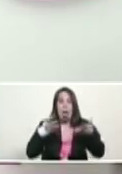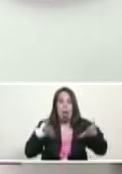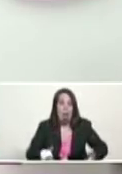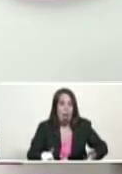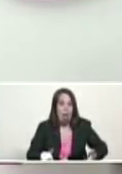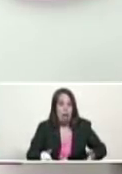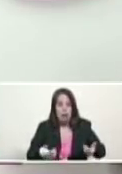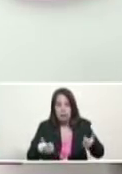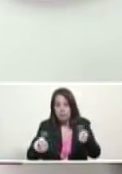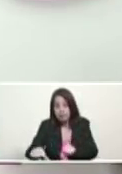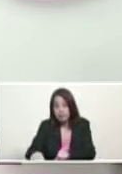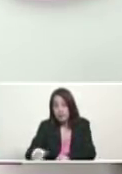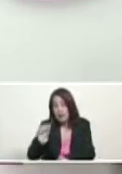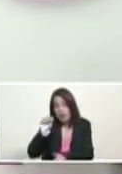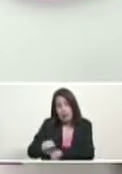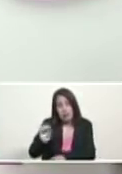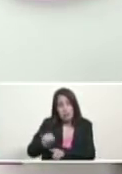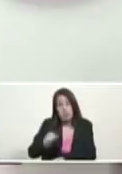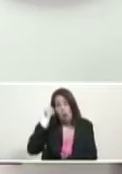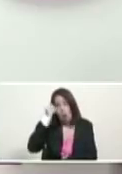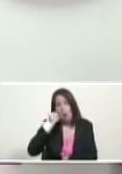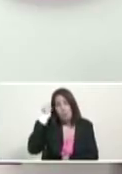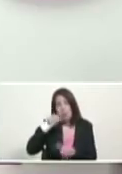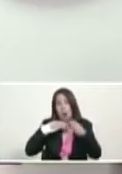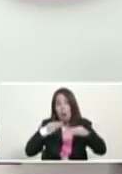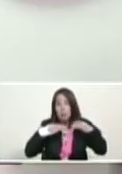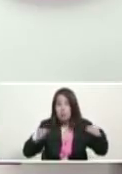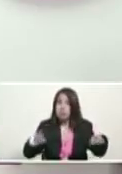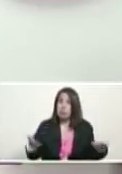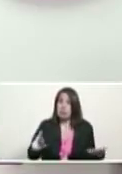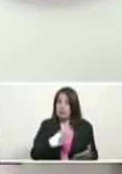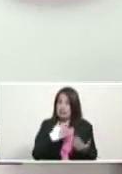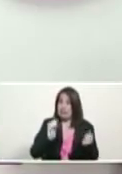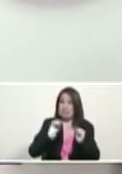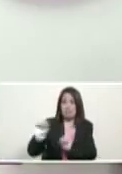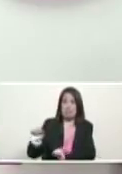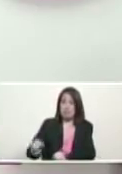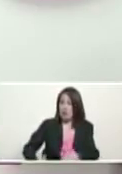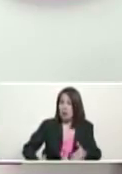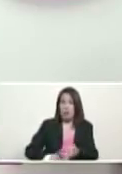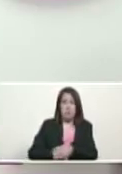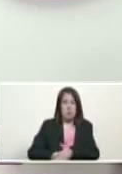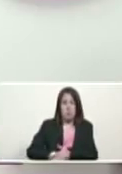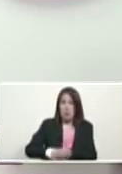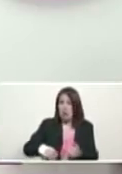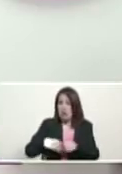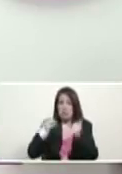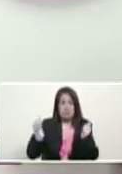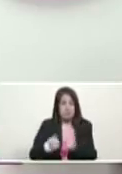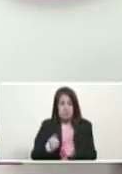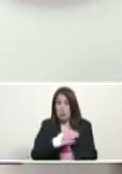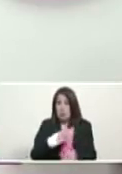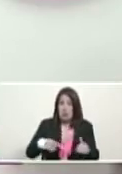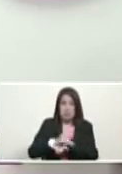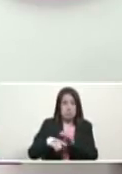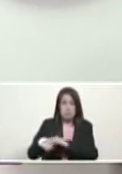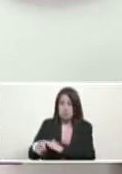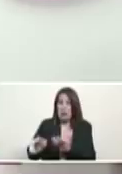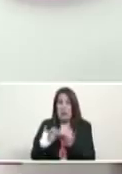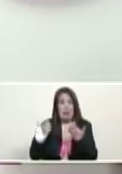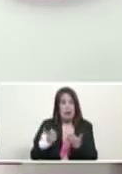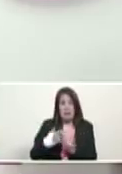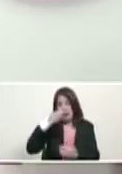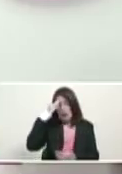aislados, derrotados por la opinión pública mayoritaria del país que rechaza el golpismo, la violencia, el intervencionismo, la guerra civil.